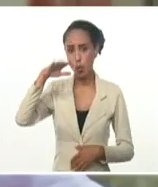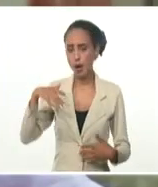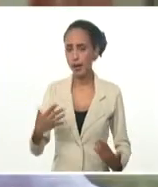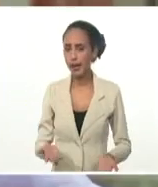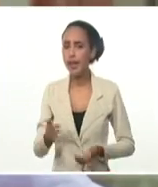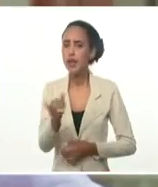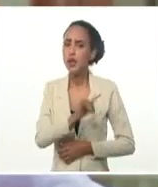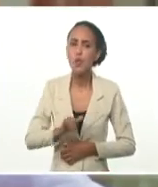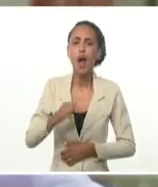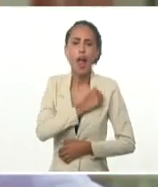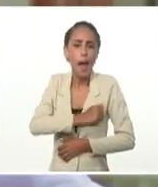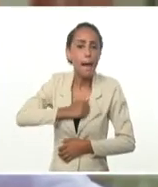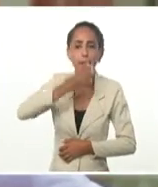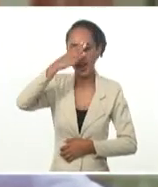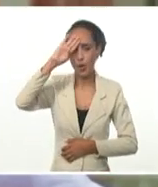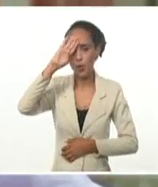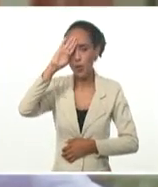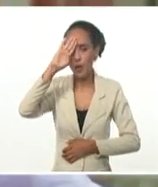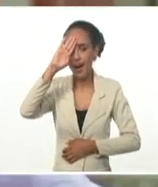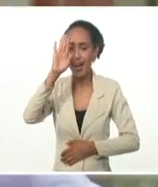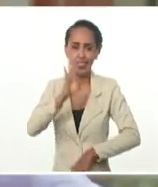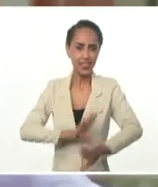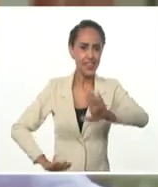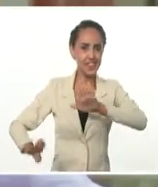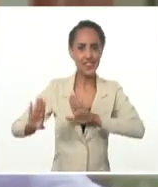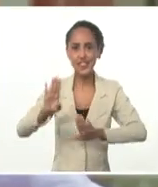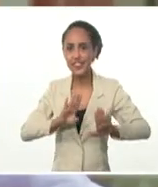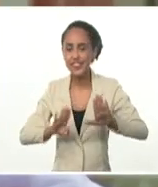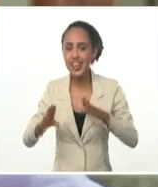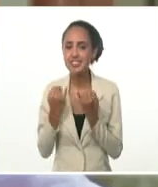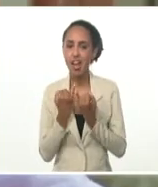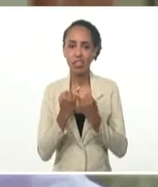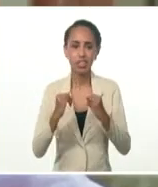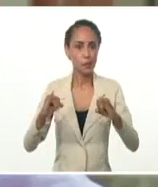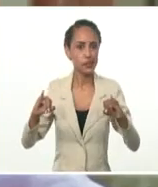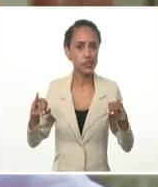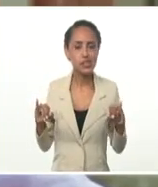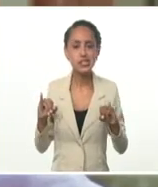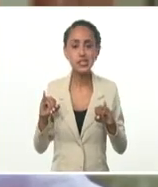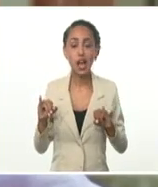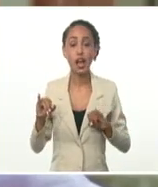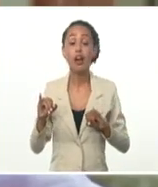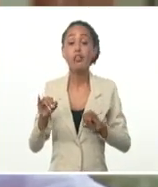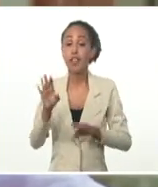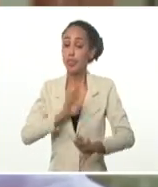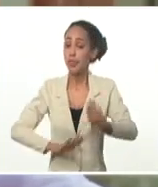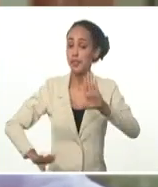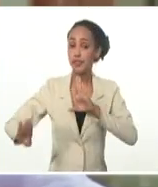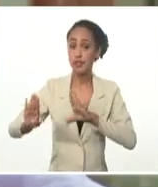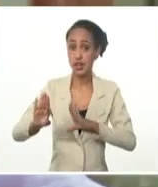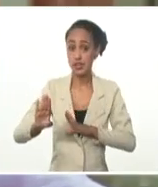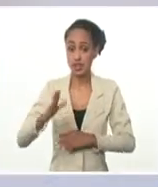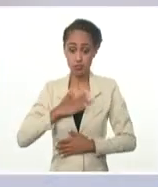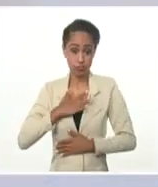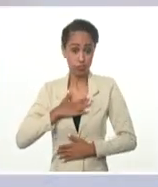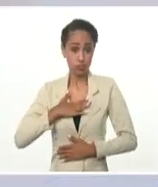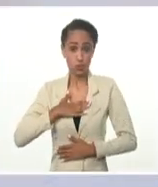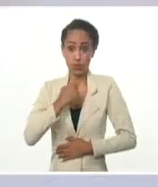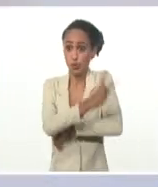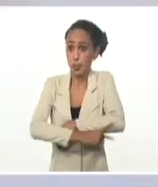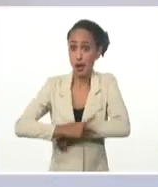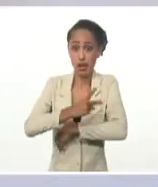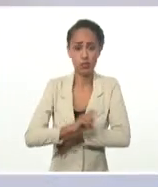patriotismo, es la defensa de la soberanía, es la defensa de la independencia y de la dignidad nacional. Ese es el único camino.